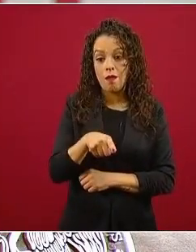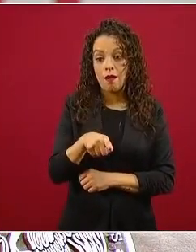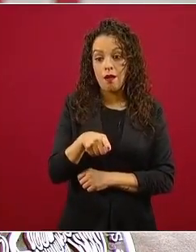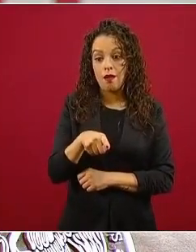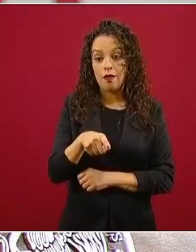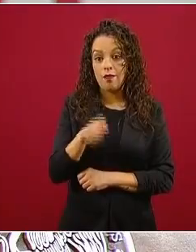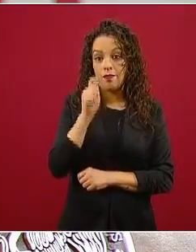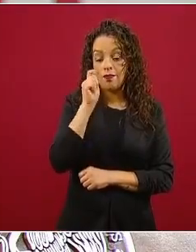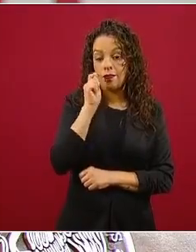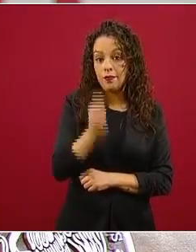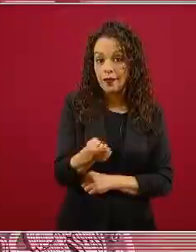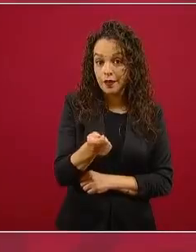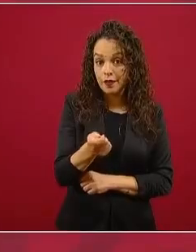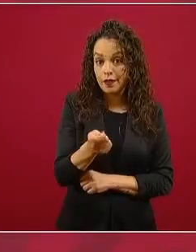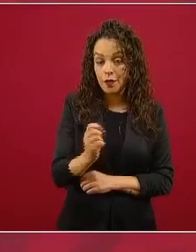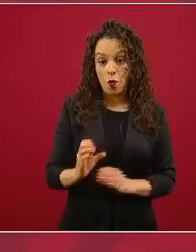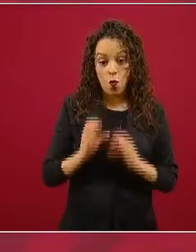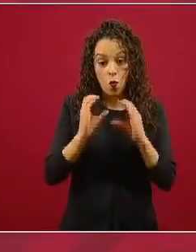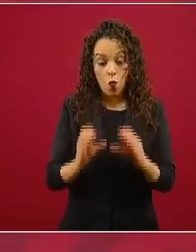el escaso